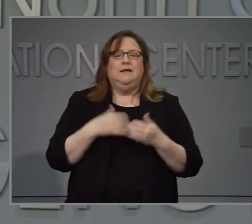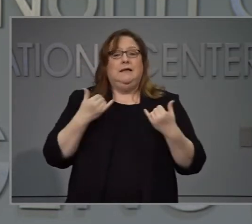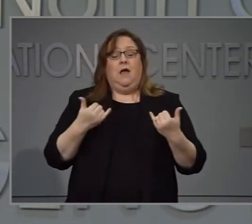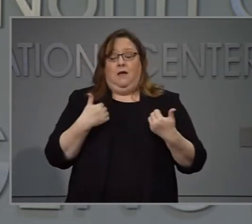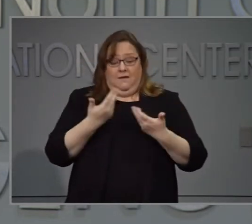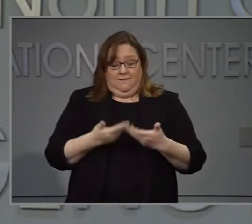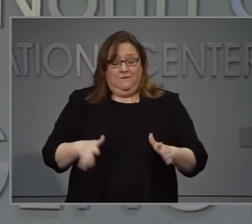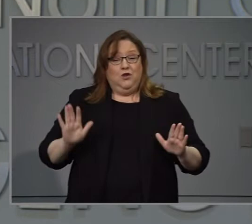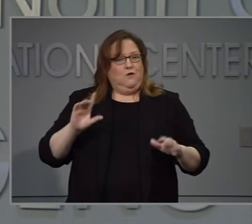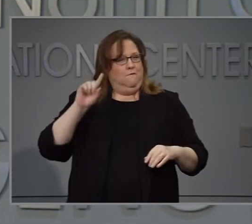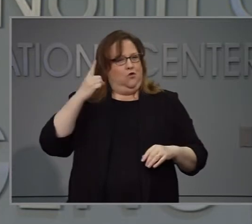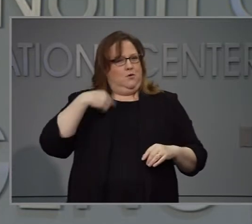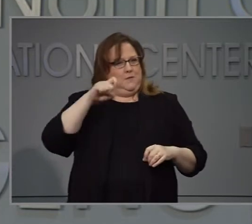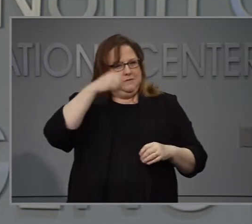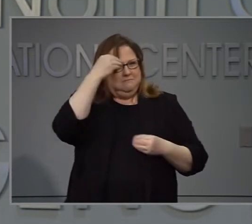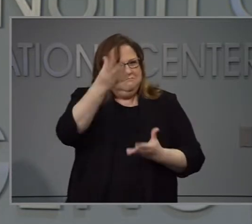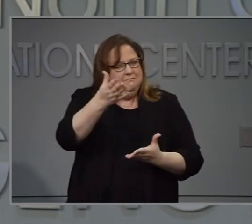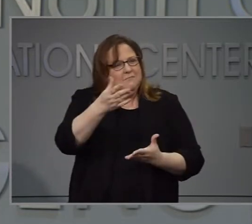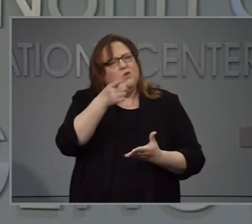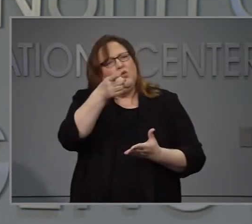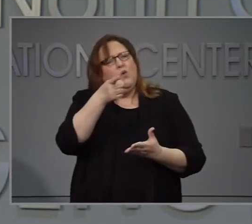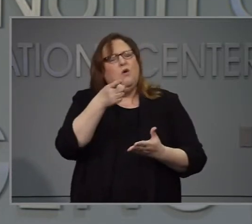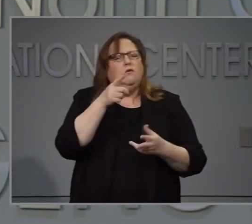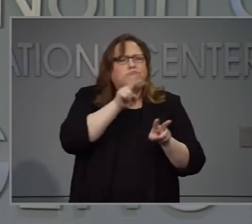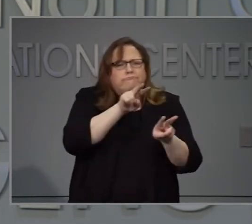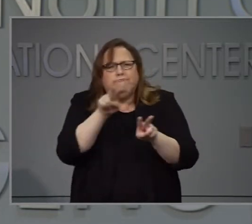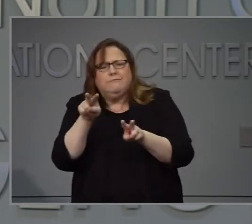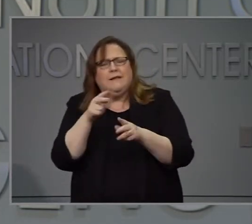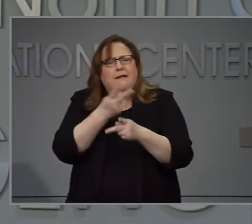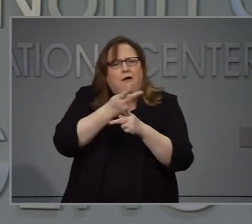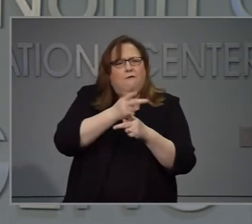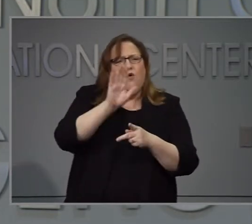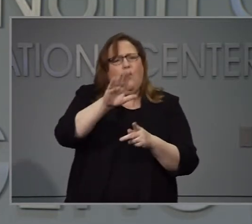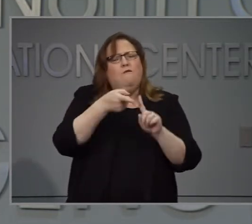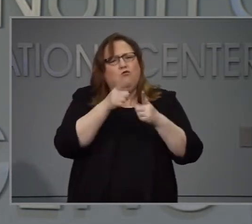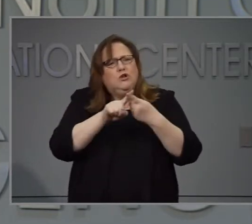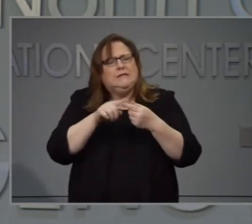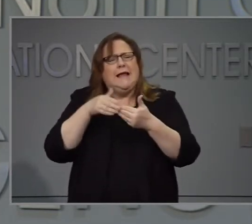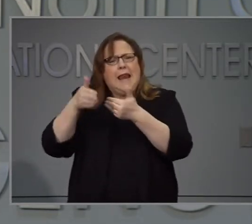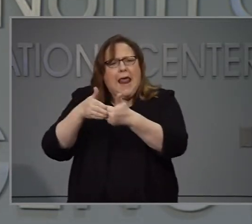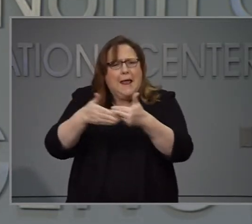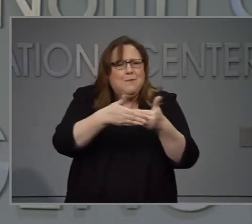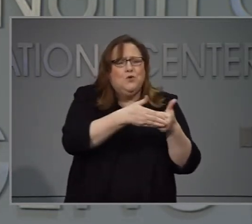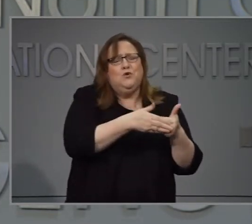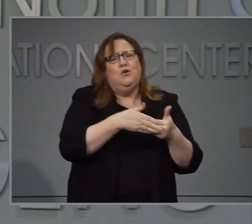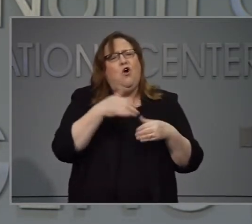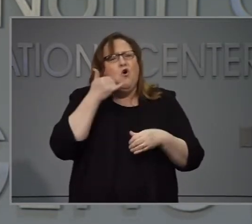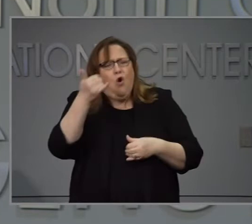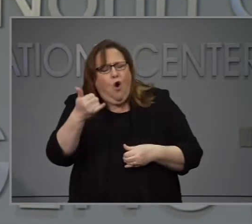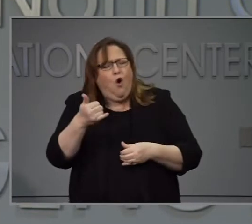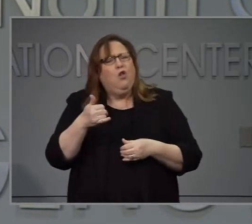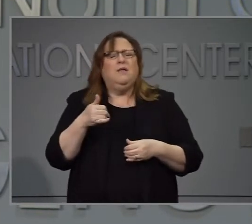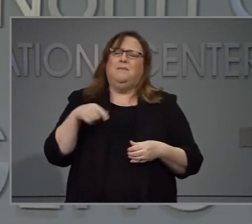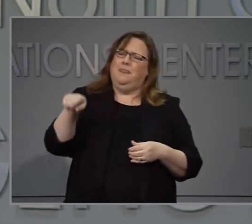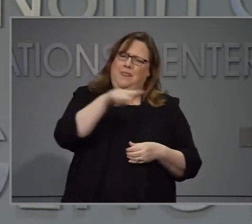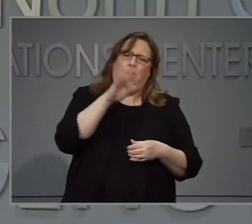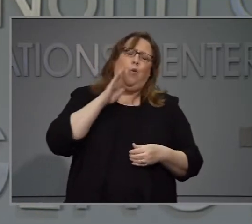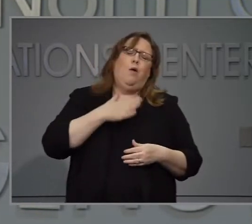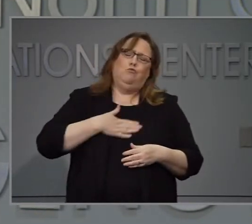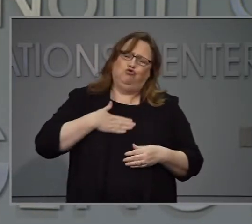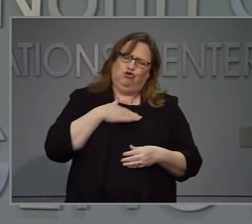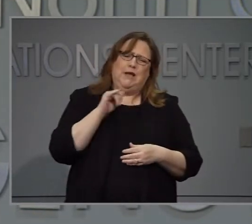curva para cerrar no se les olvide hablarle a sus amigos y vecinos garantizamos que se los agradecemos gracias